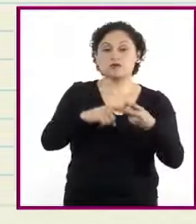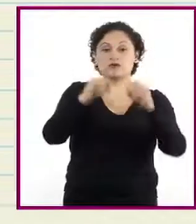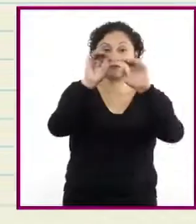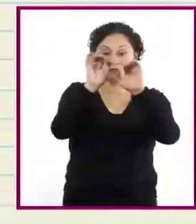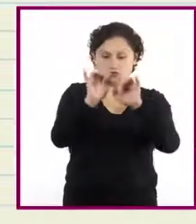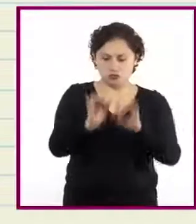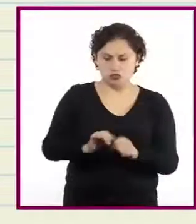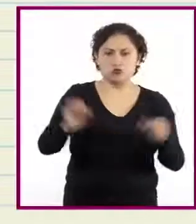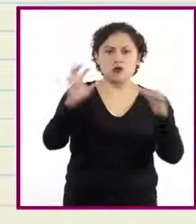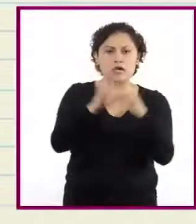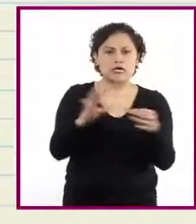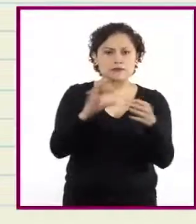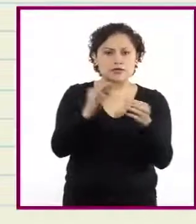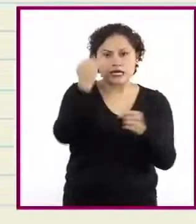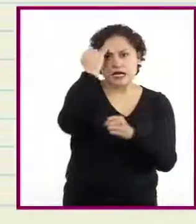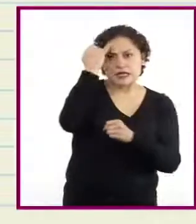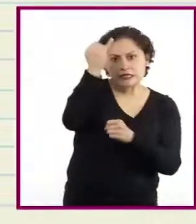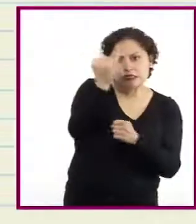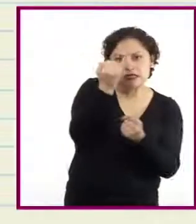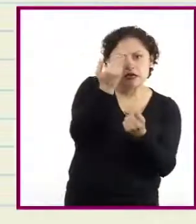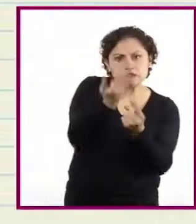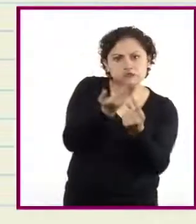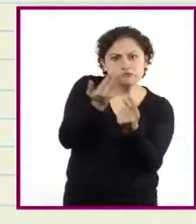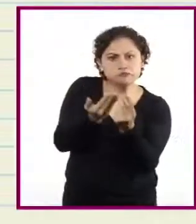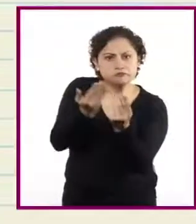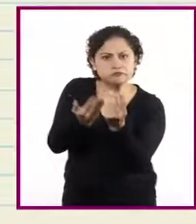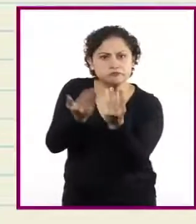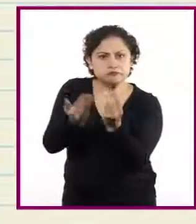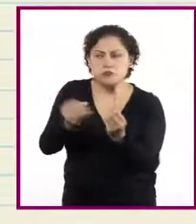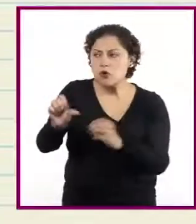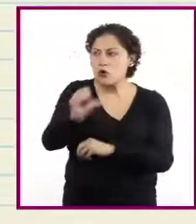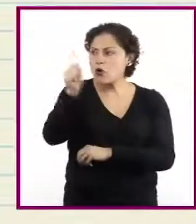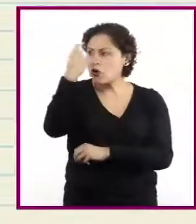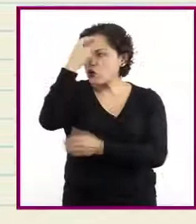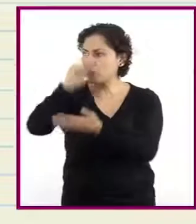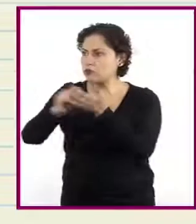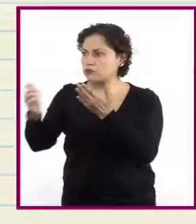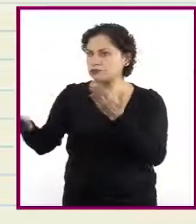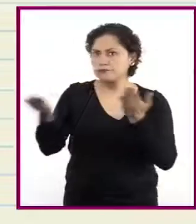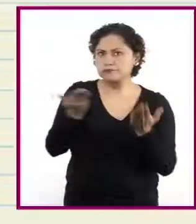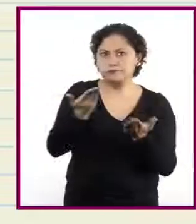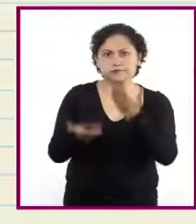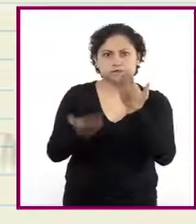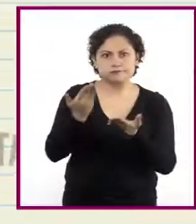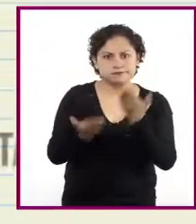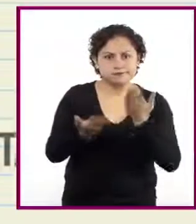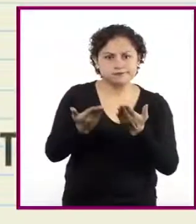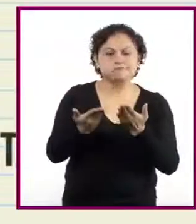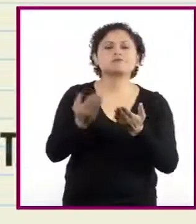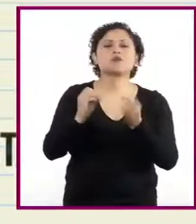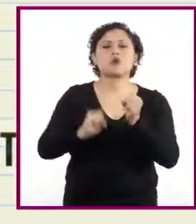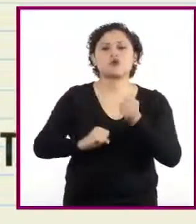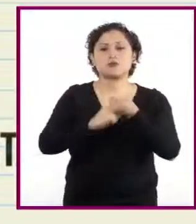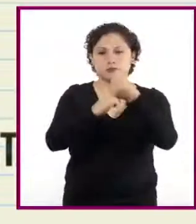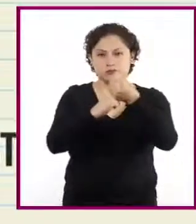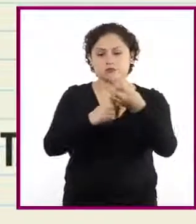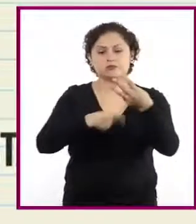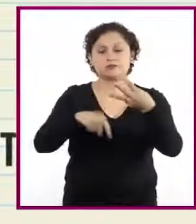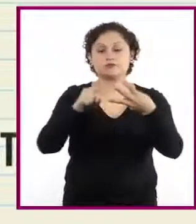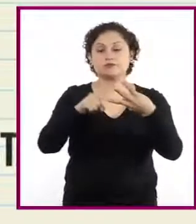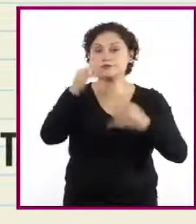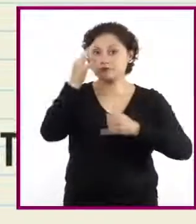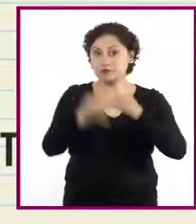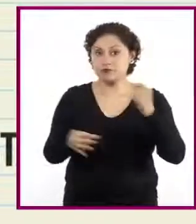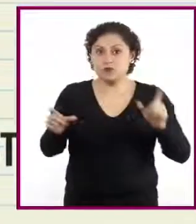donde se exponen las ideas del autor respaldadas con las de otros autores, y la conclusión o comentarios finales, que presentan